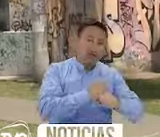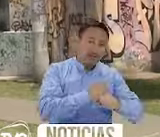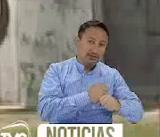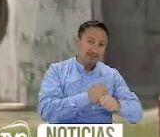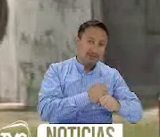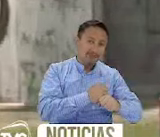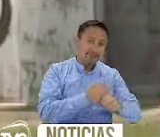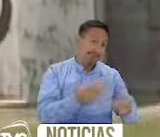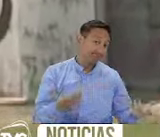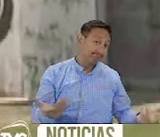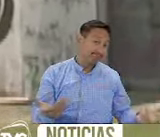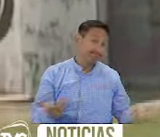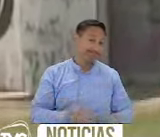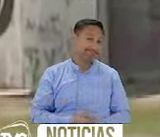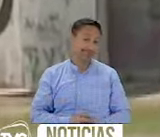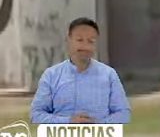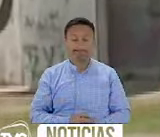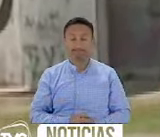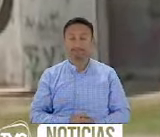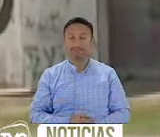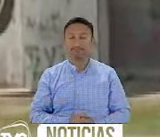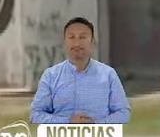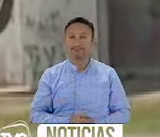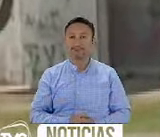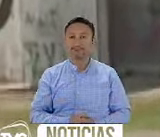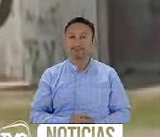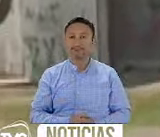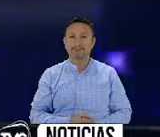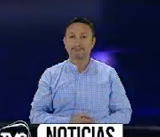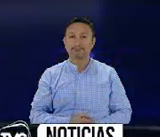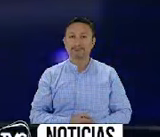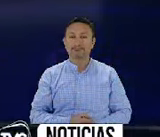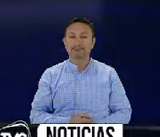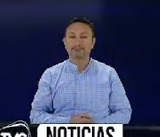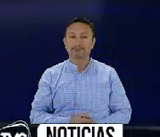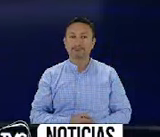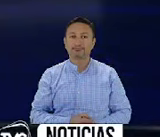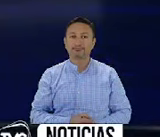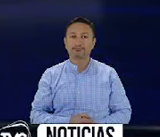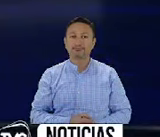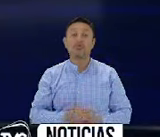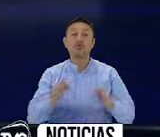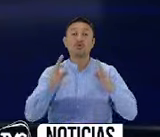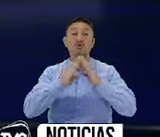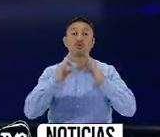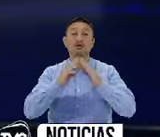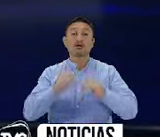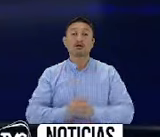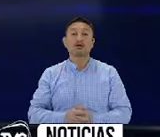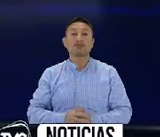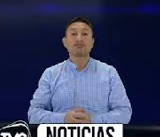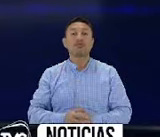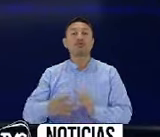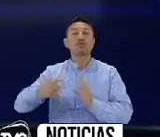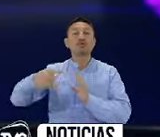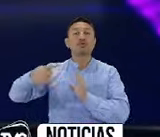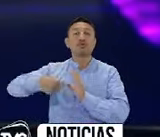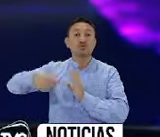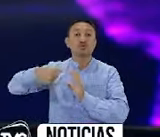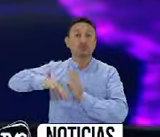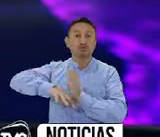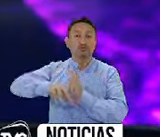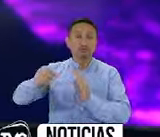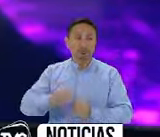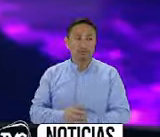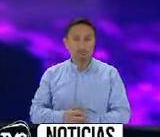desolado. Informó Javier Rosero. En Tumbaco, los robos de generadores parecen haberse vuelto parte del